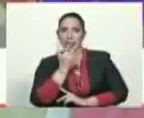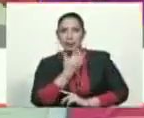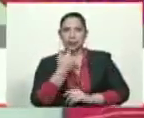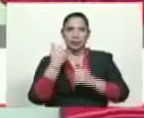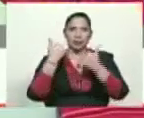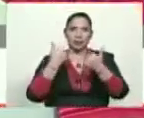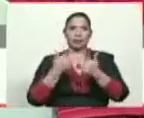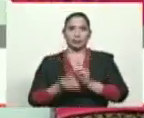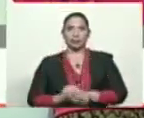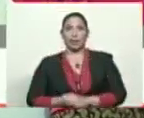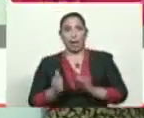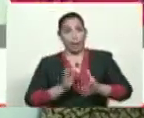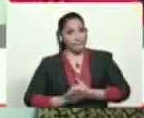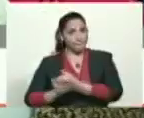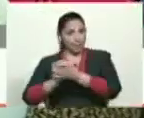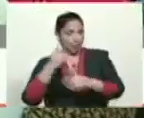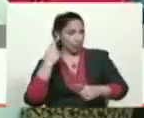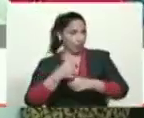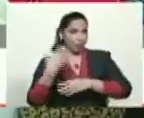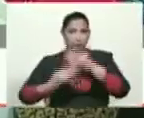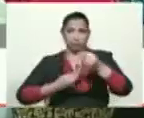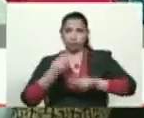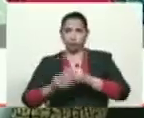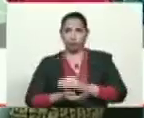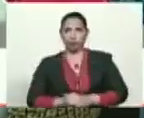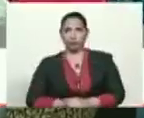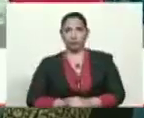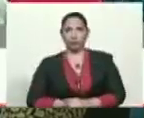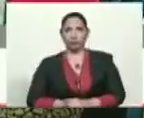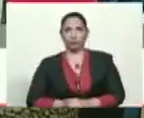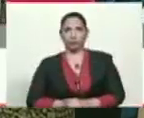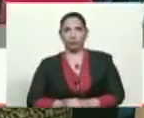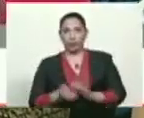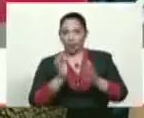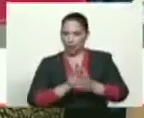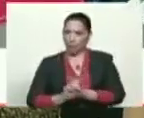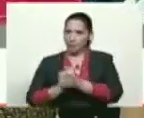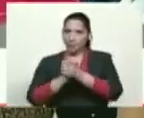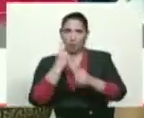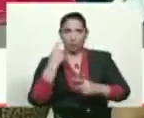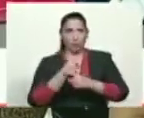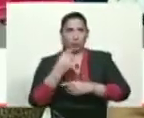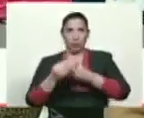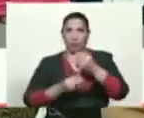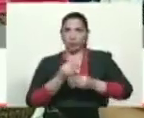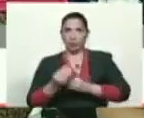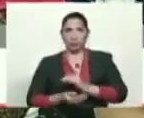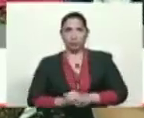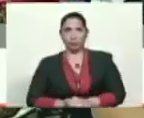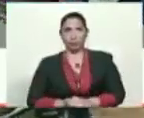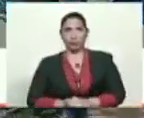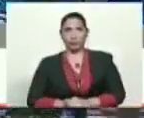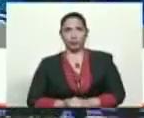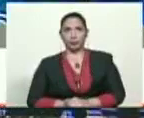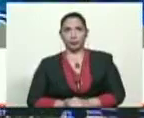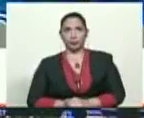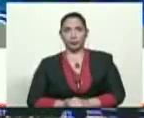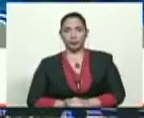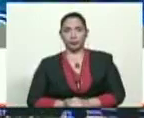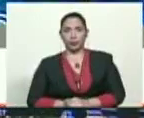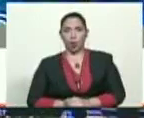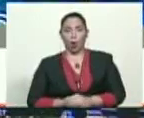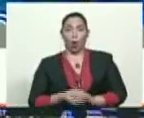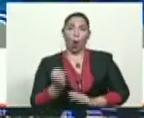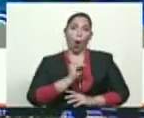compañeros tenemos que hacerlo compañeras tenemos que hacerlo o lo hacemos nosotros